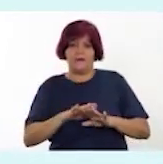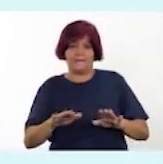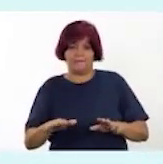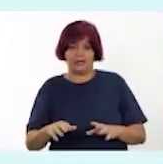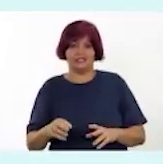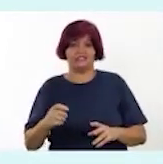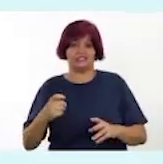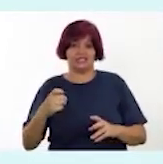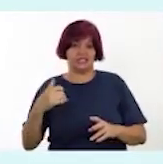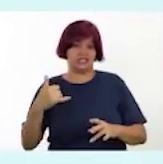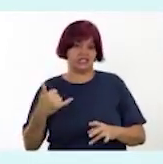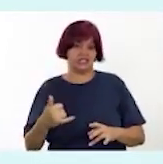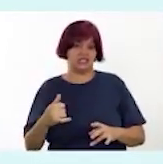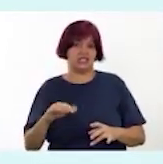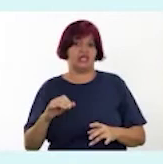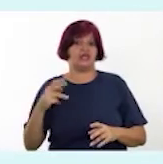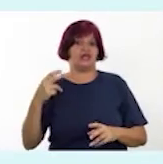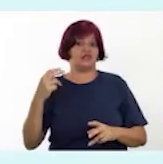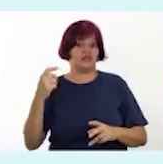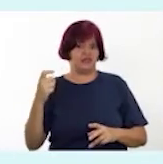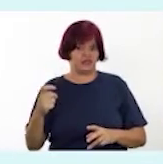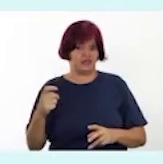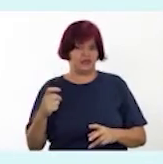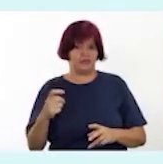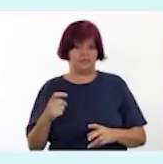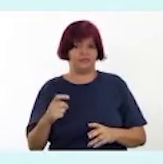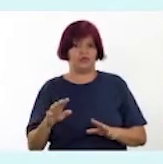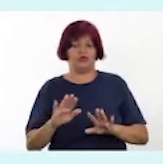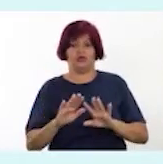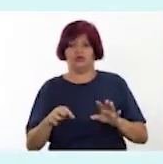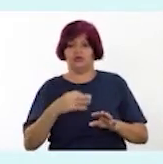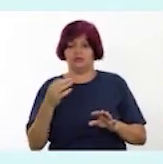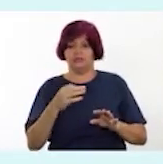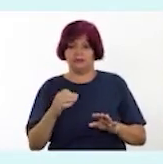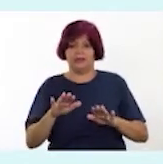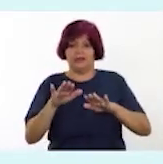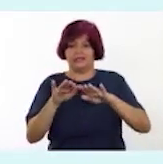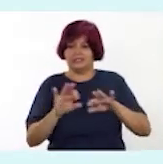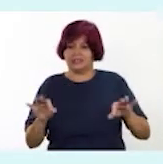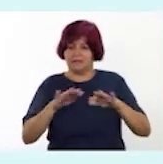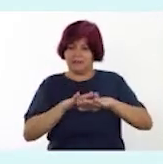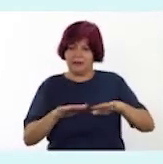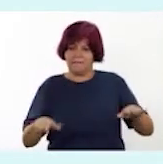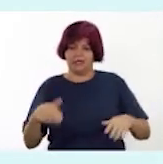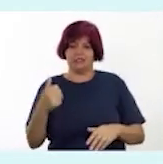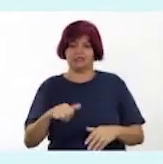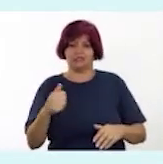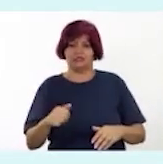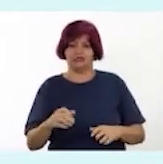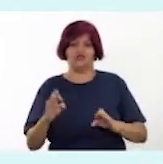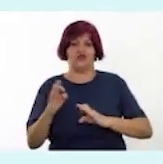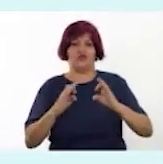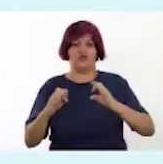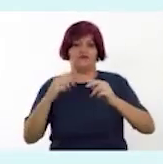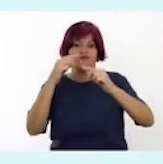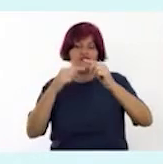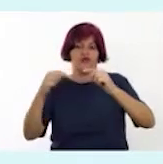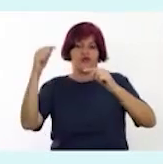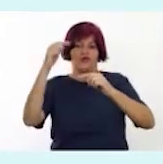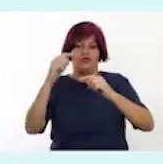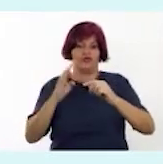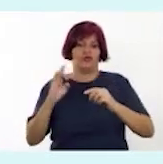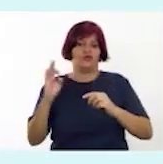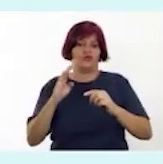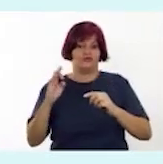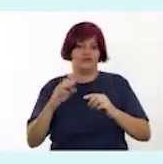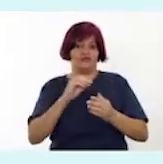Vamos a precisar que cuando el logaritmo no tiene la base especificada es base 10. Queremos decirle entonces que una función exponencial es una función en la